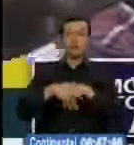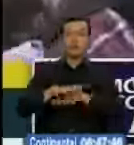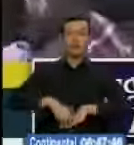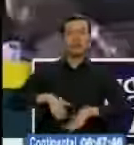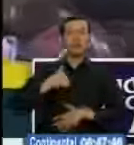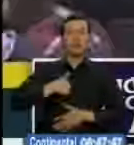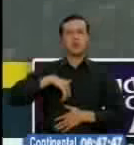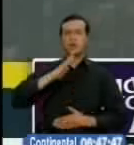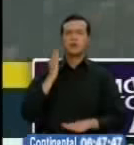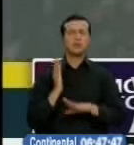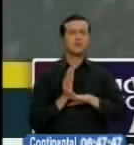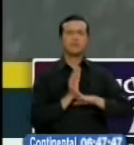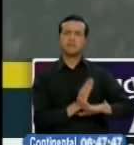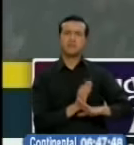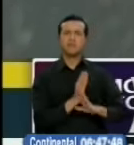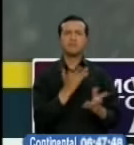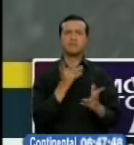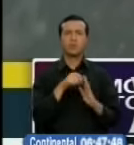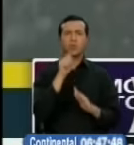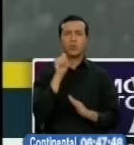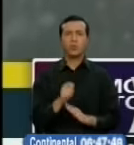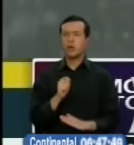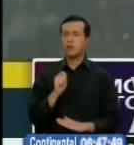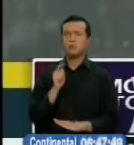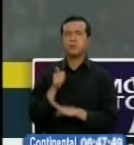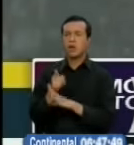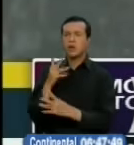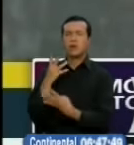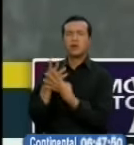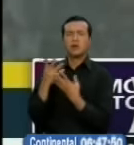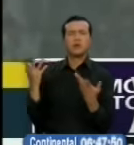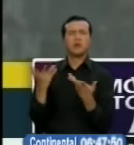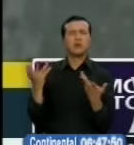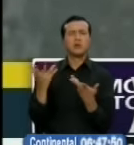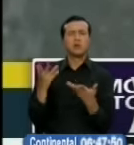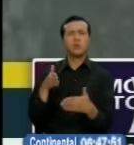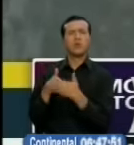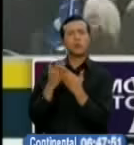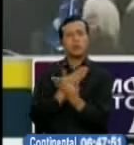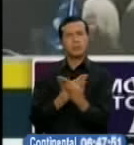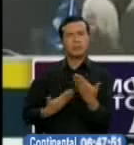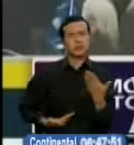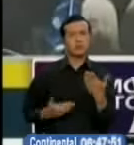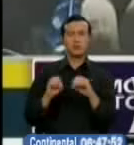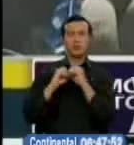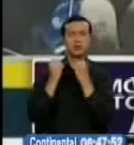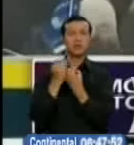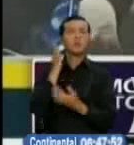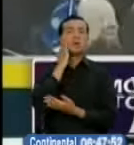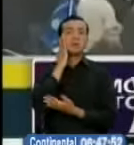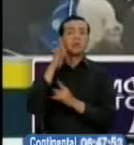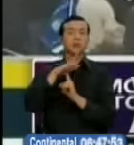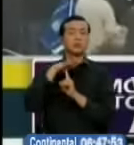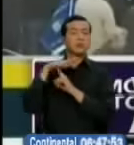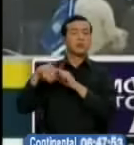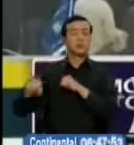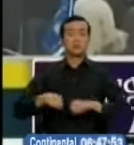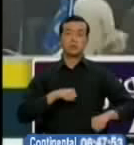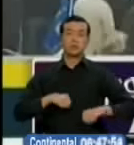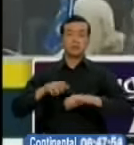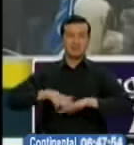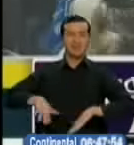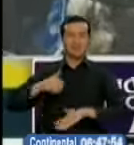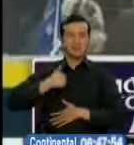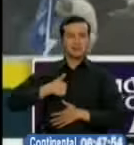Argentina en rechazo a la orden de detención emitida por el juez Marcelo Martínez de Giorgi contra la presidenta de la organización Madres de la Plaza de Mayo, Hebe de